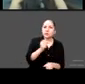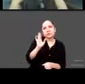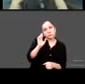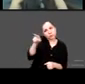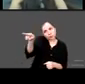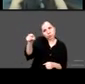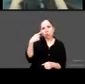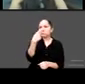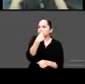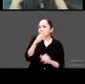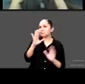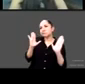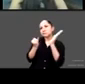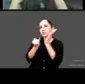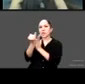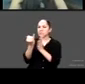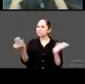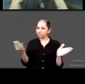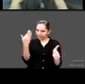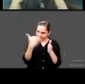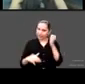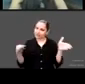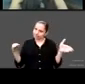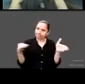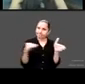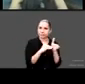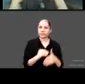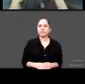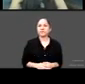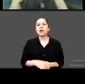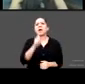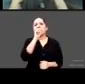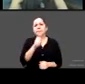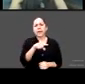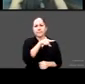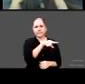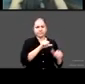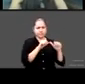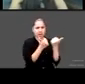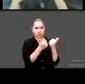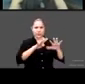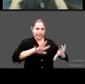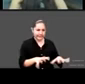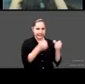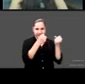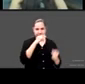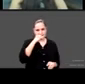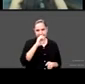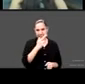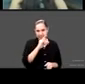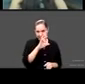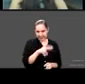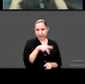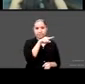Hay una propuesta de iniciativa que ha fomentado Save the Children, que está abogando Save the Children, que desde mi